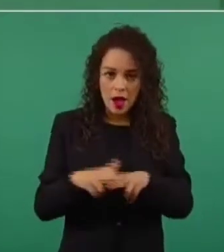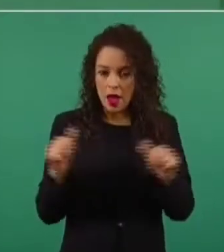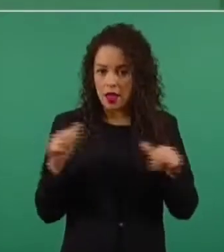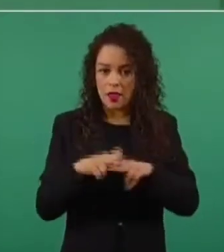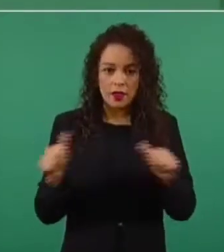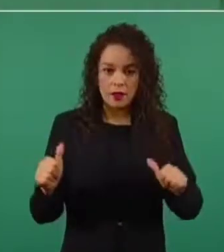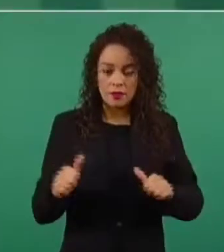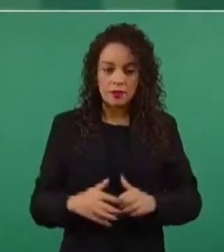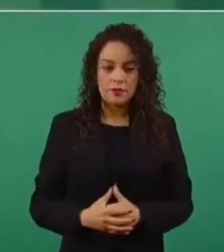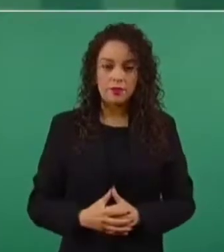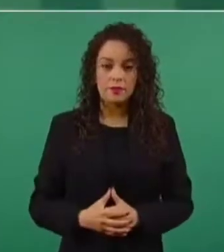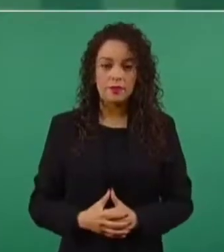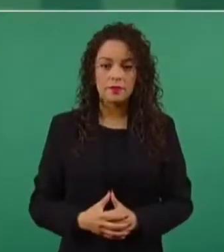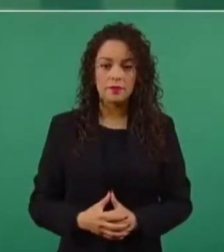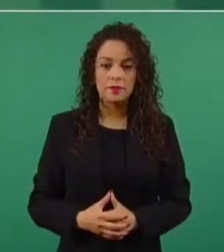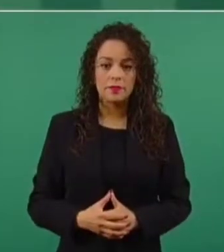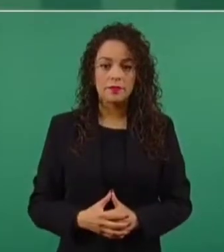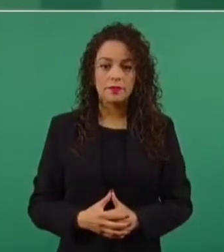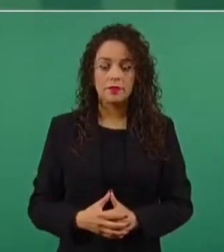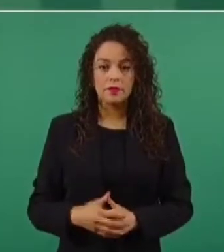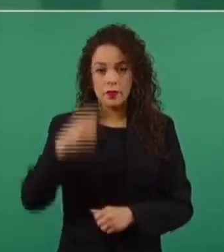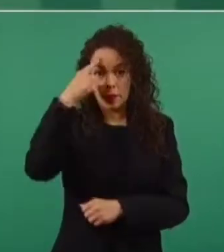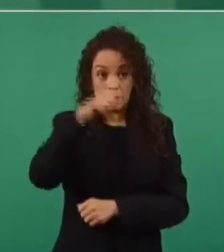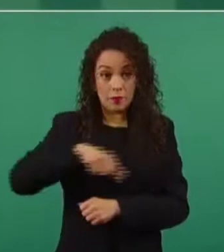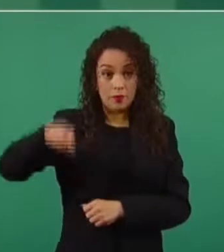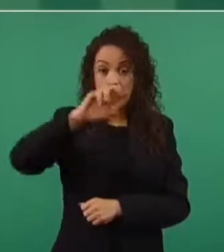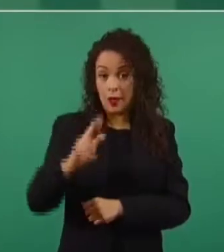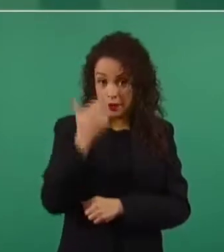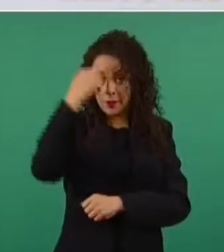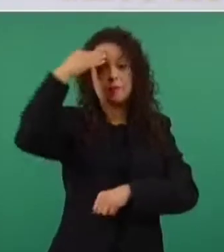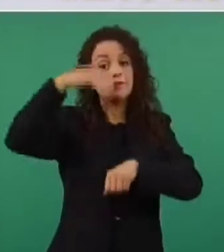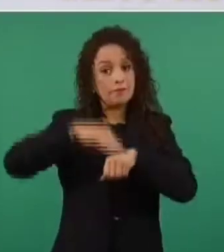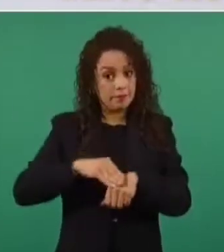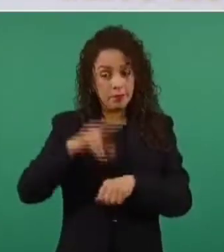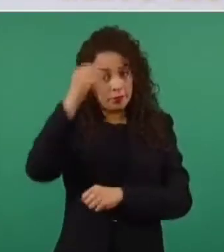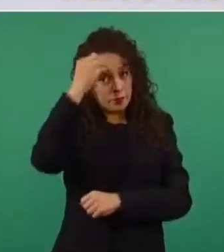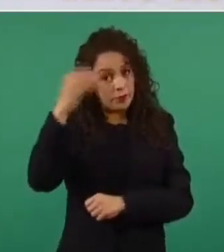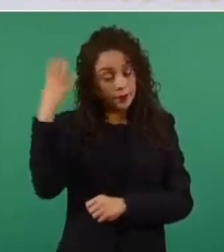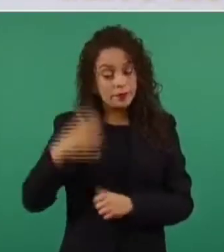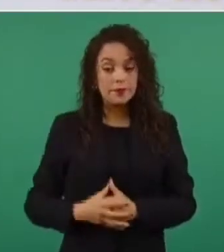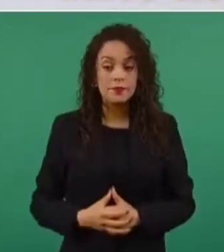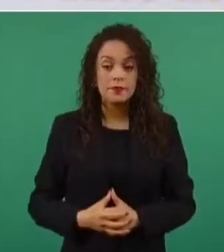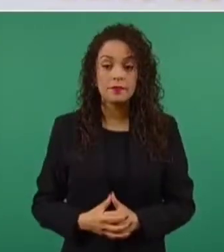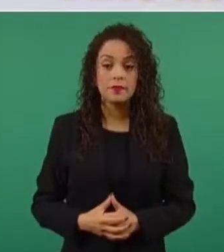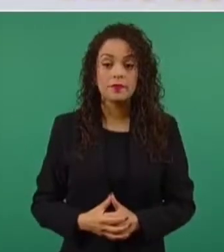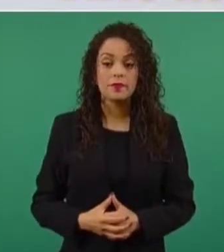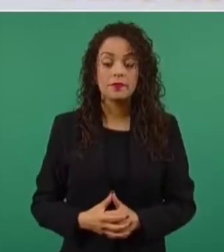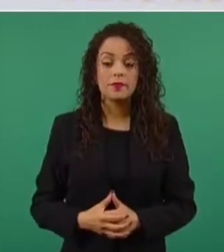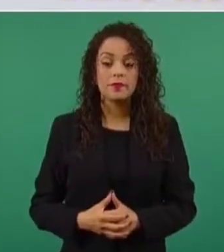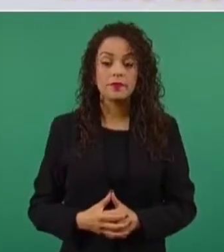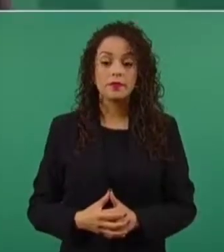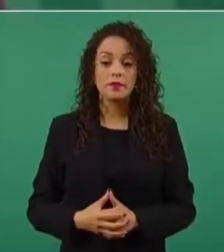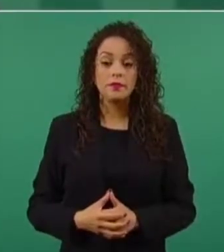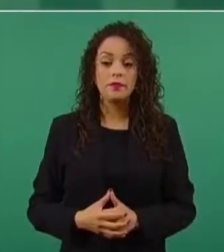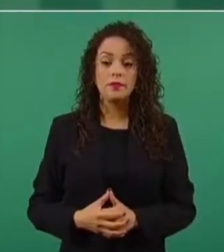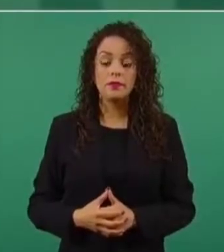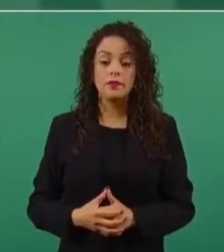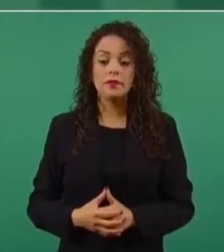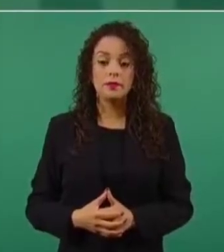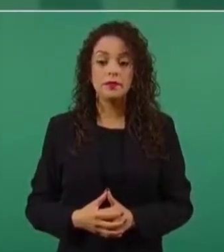Para que se tenga esto presente. Las reformas que